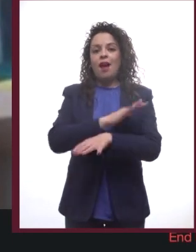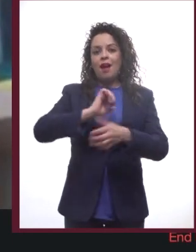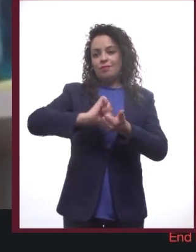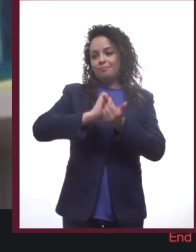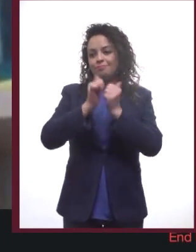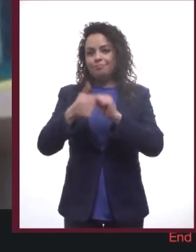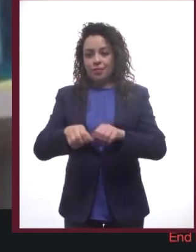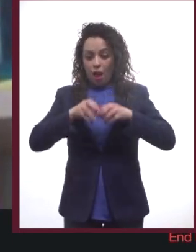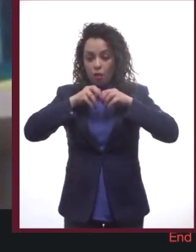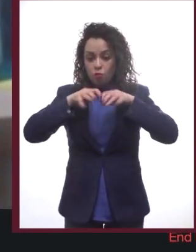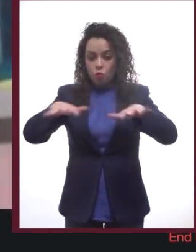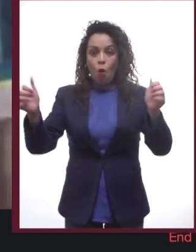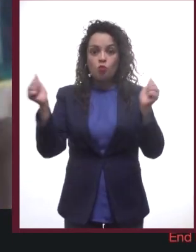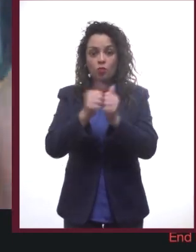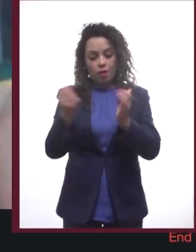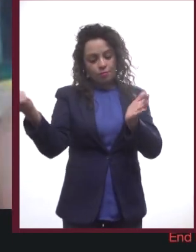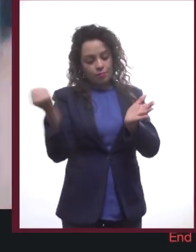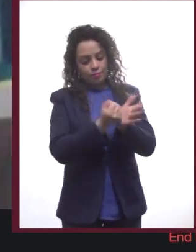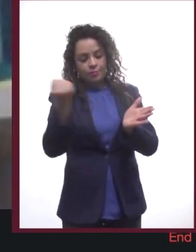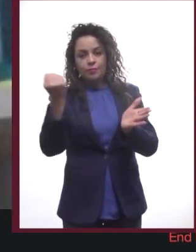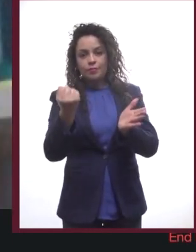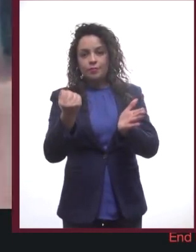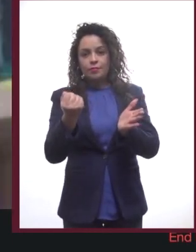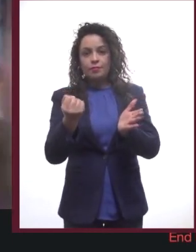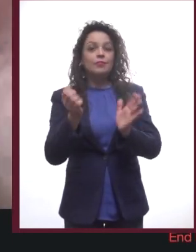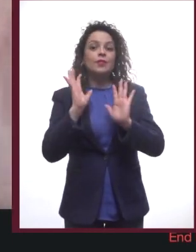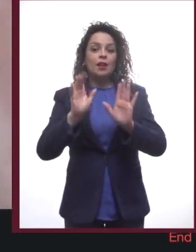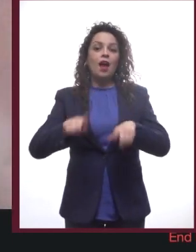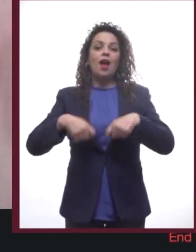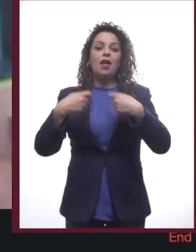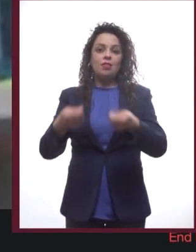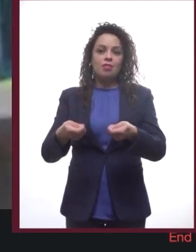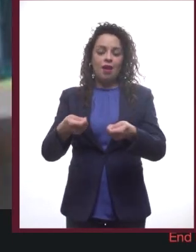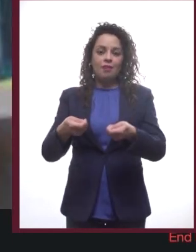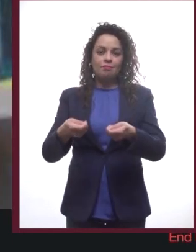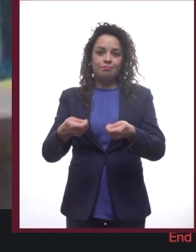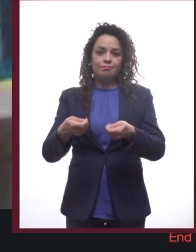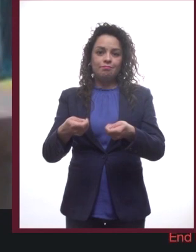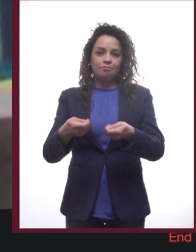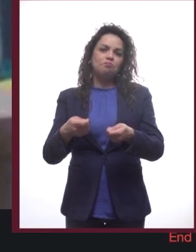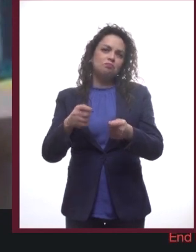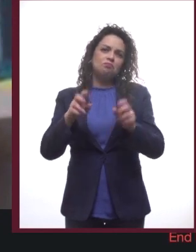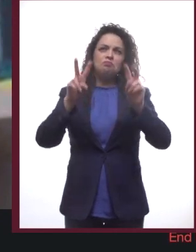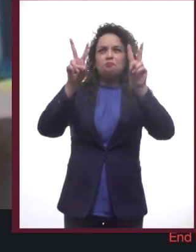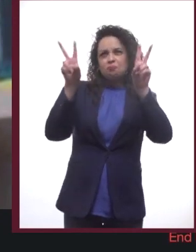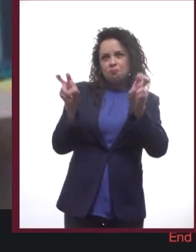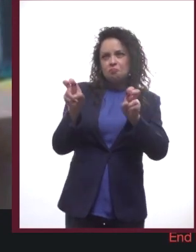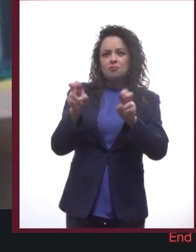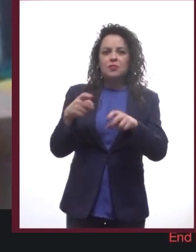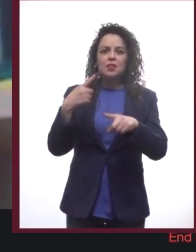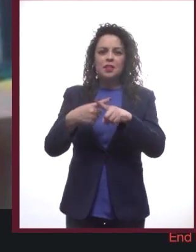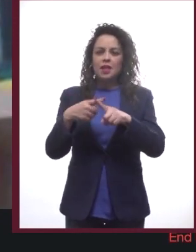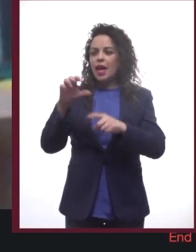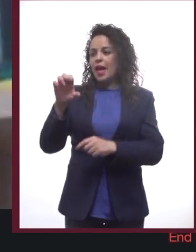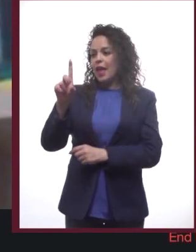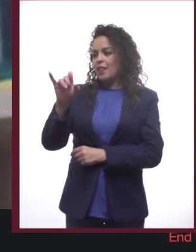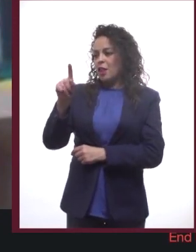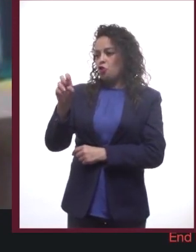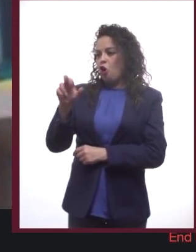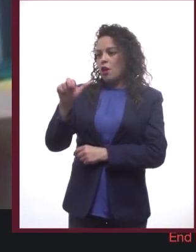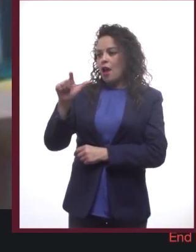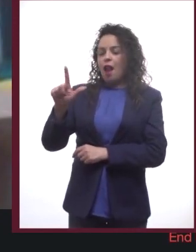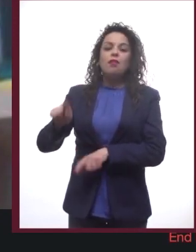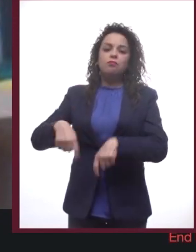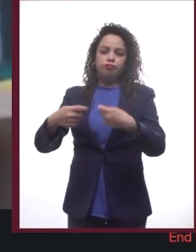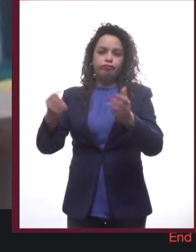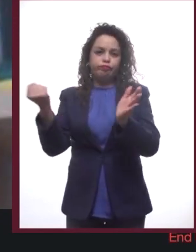una publicación que lleva un sello editorial y que está avalado, entre comillas, o que, pues sí, avalado, entre comillas, por una editorial,